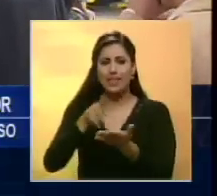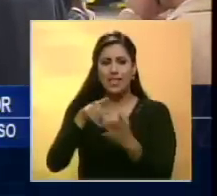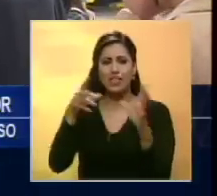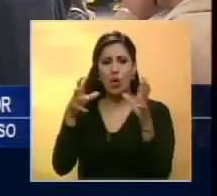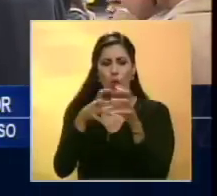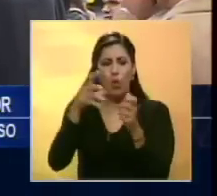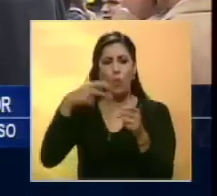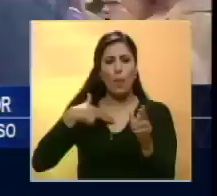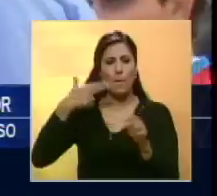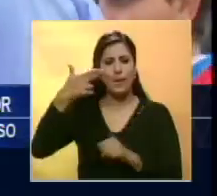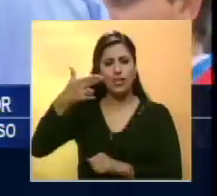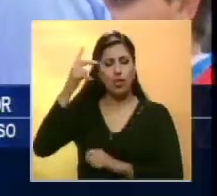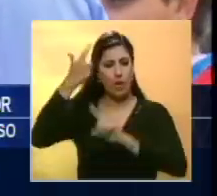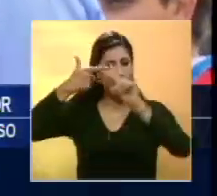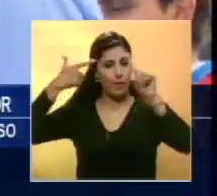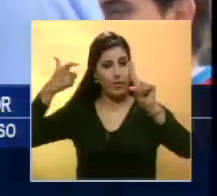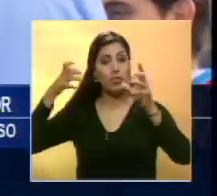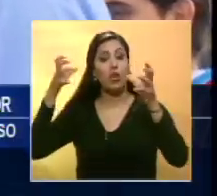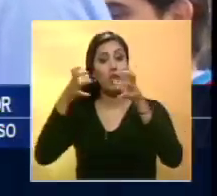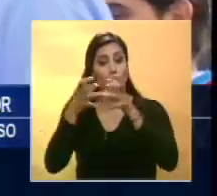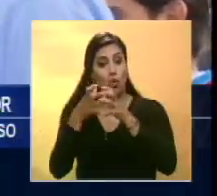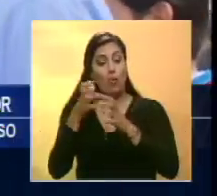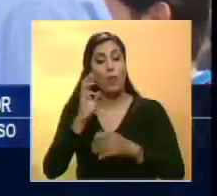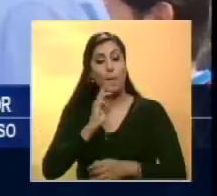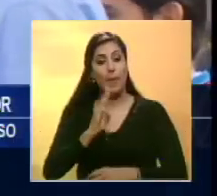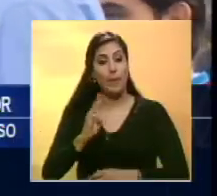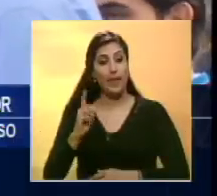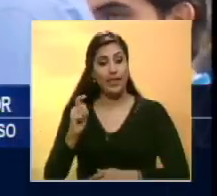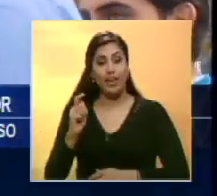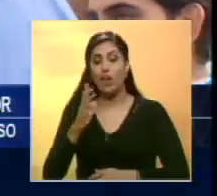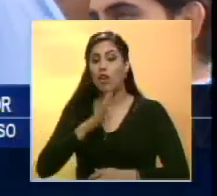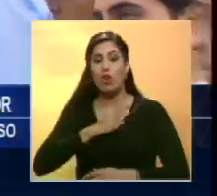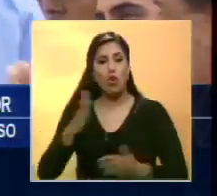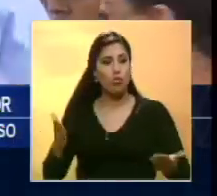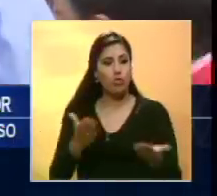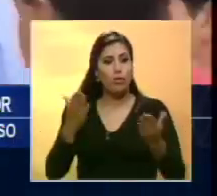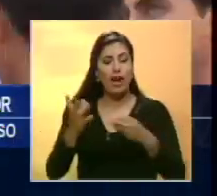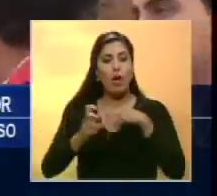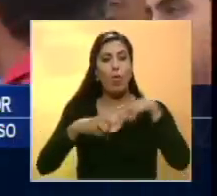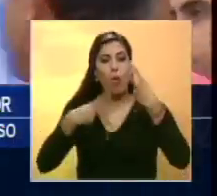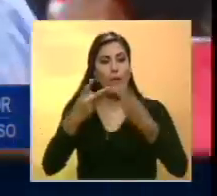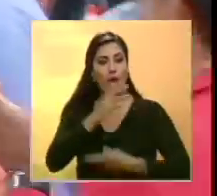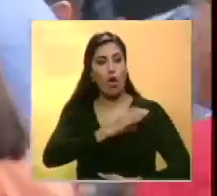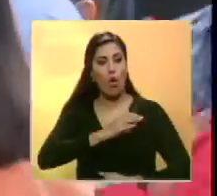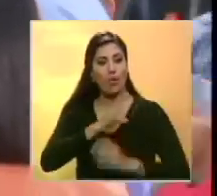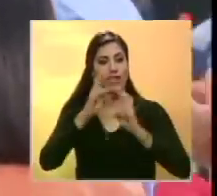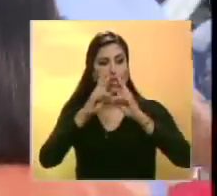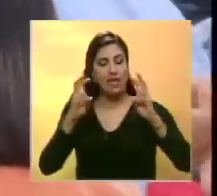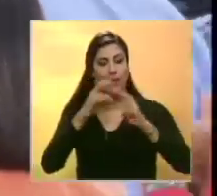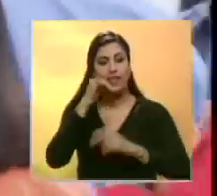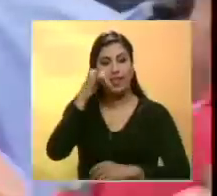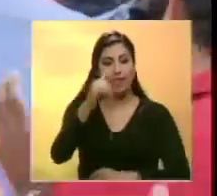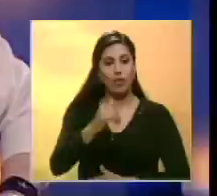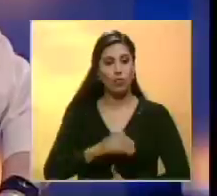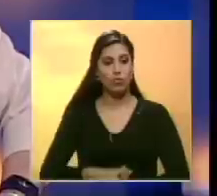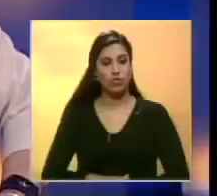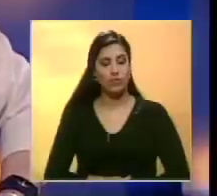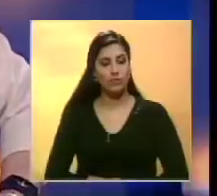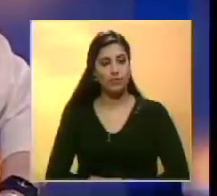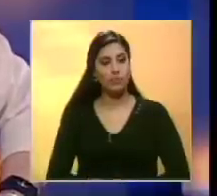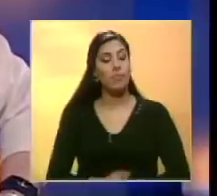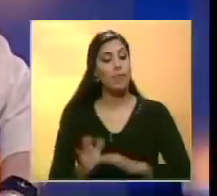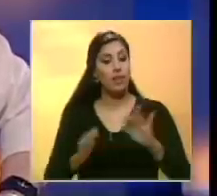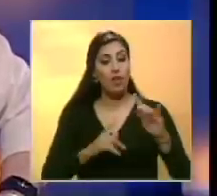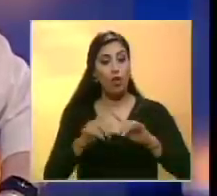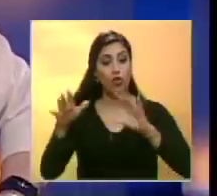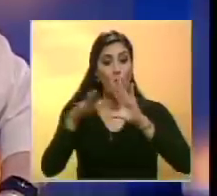armados en Amazonas. Aseguró que la bancada del Gran Polo Patriótico no promoverá la creación de una comisión para investigar la denuncia.